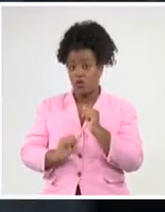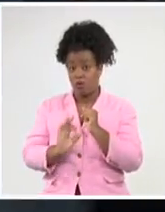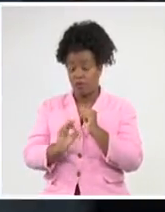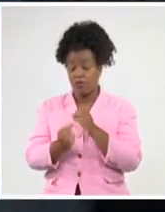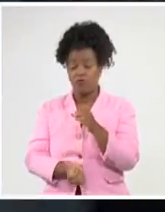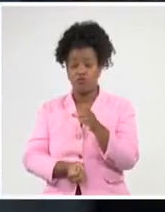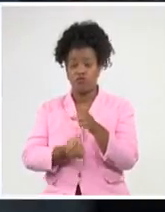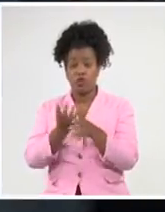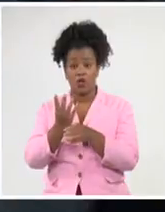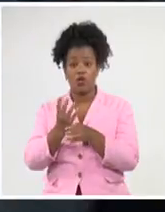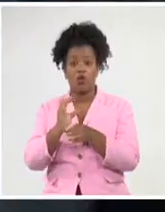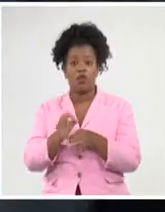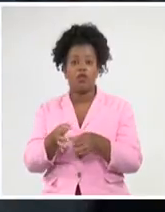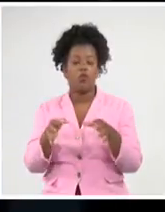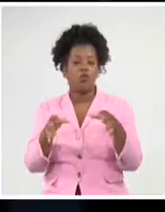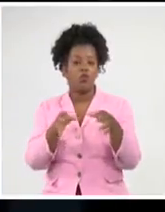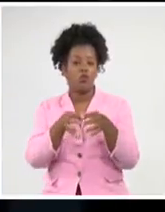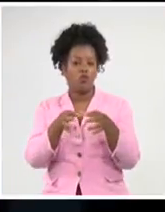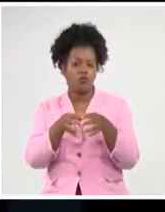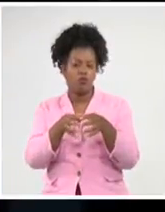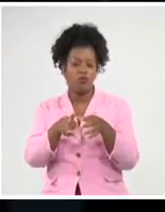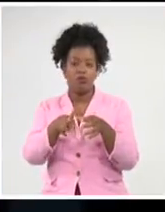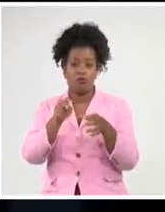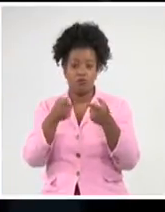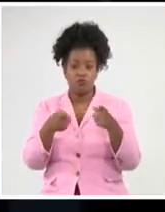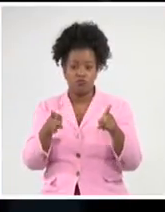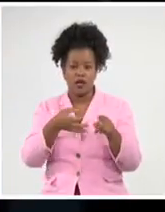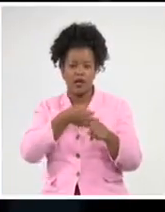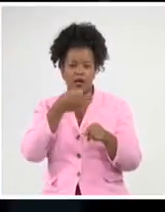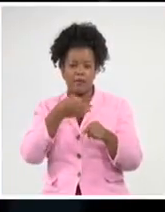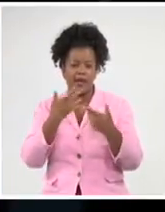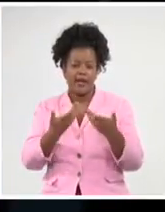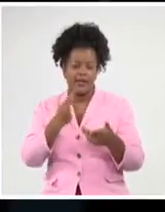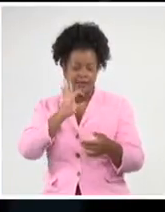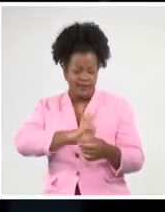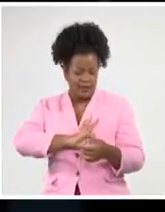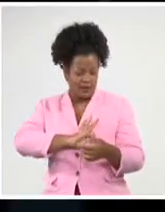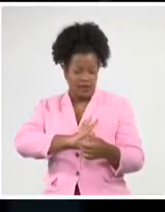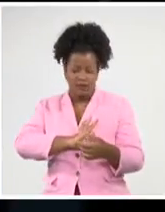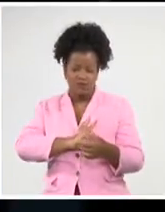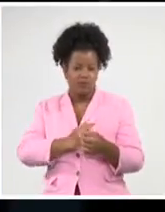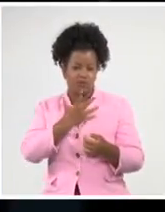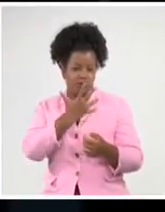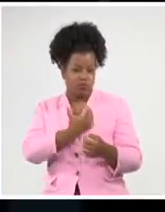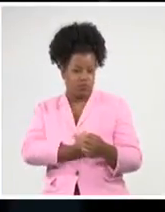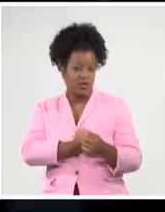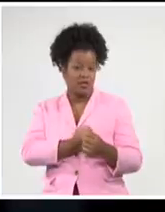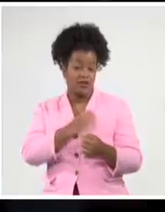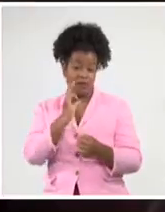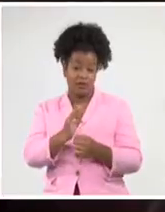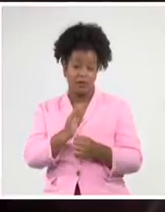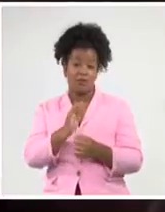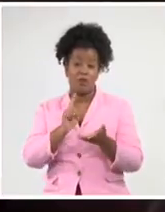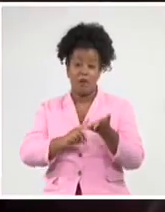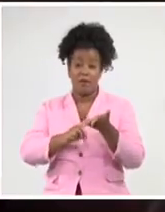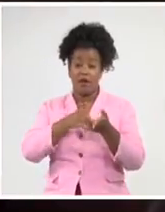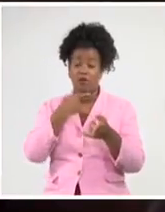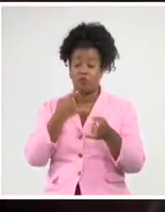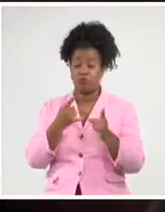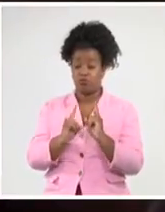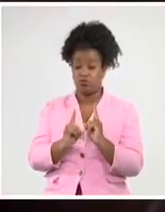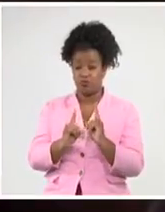integrante de la Charanga Latina respectivamente, han expuesto el profundo vacío que este suceso deja en sus vidas personales y profesionales.